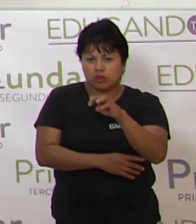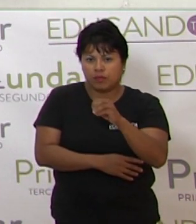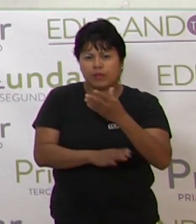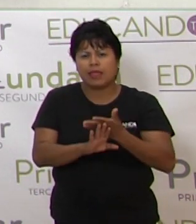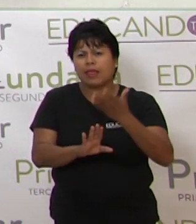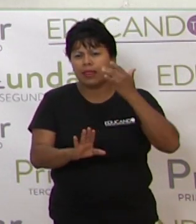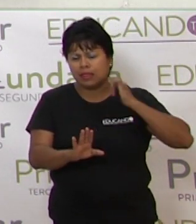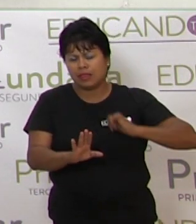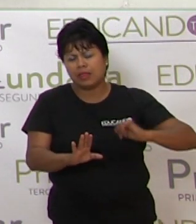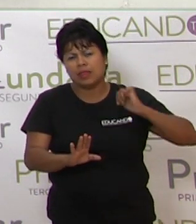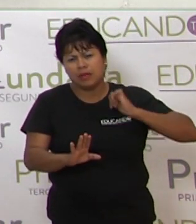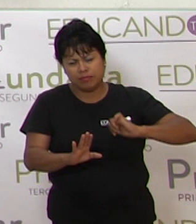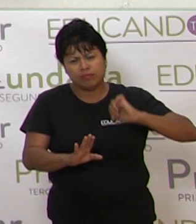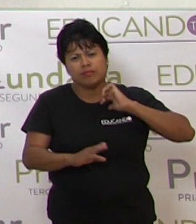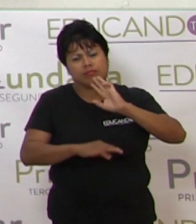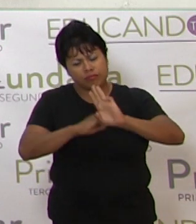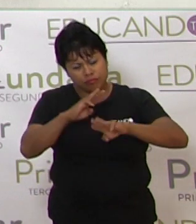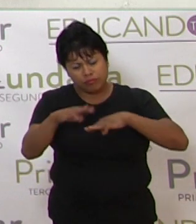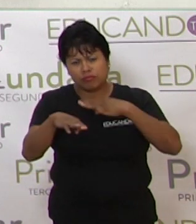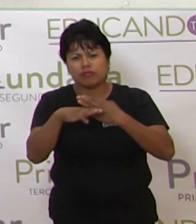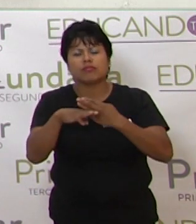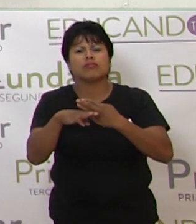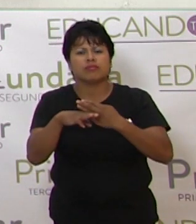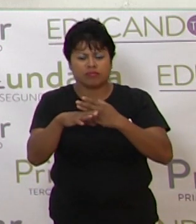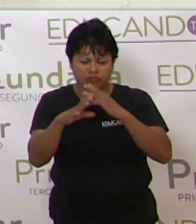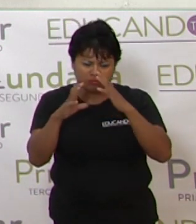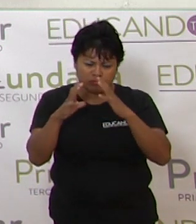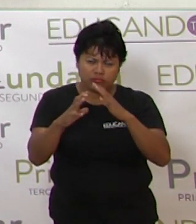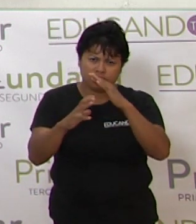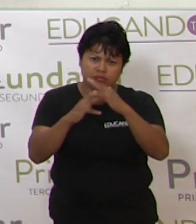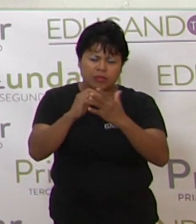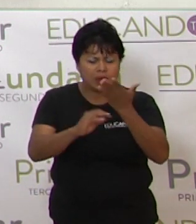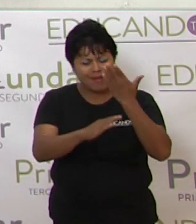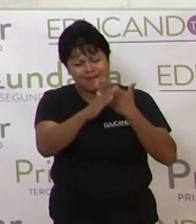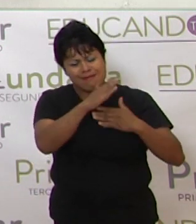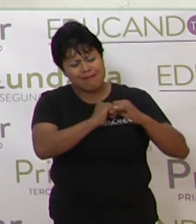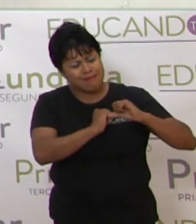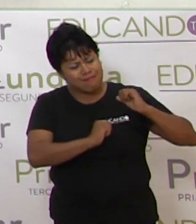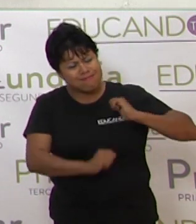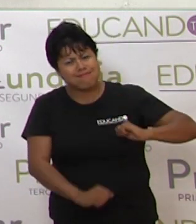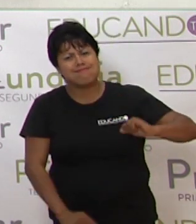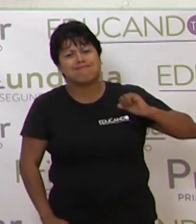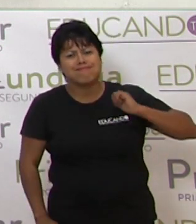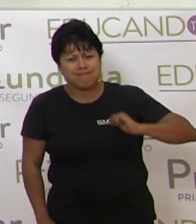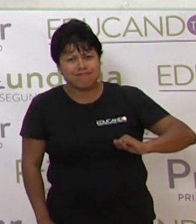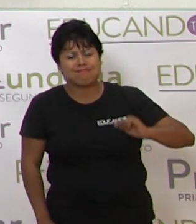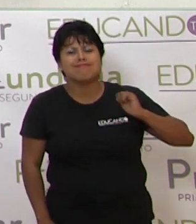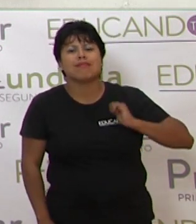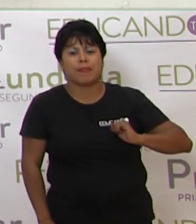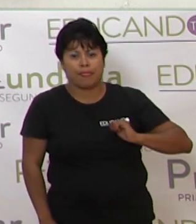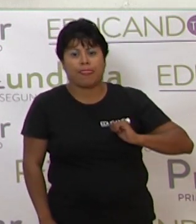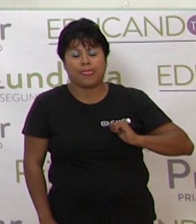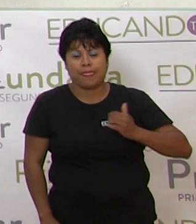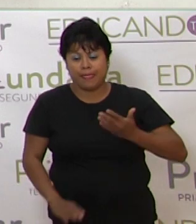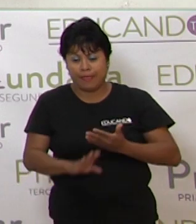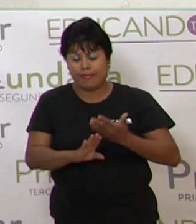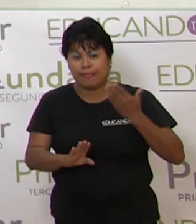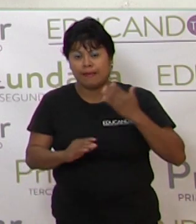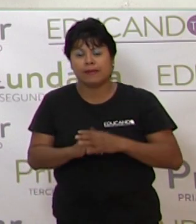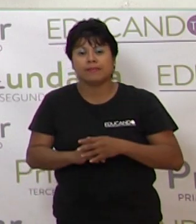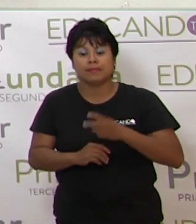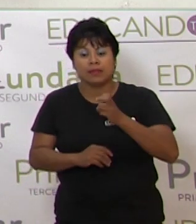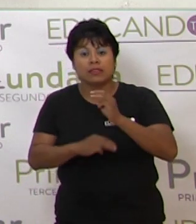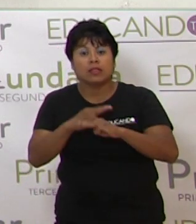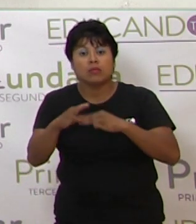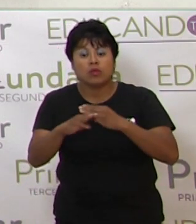Anteriormente, el mundo, o sea, digamos en el medievo, que es la época anterior al Renacimiento, el mundo